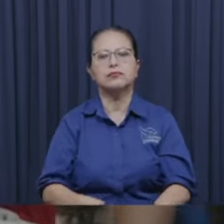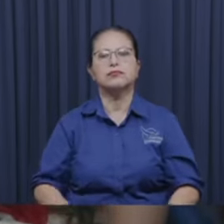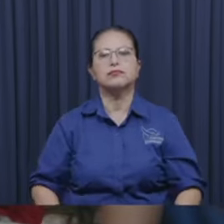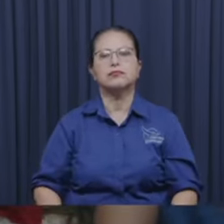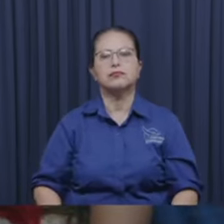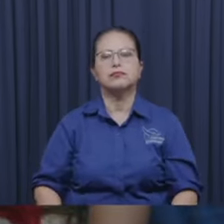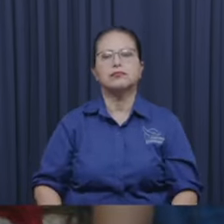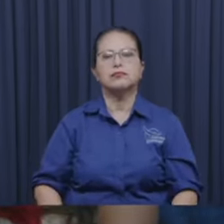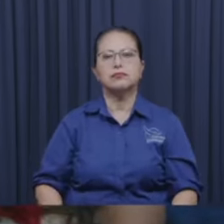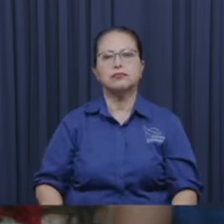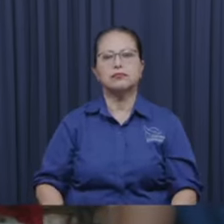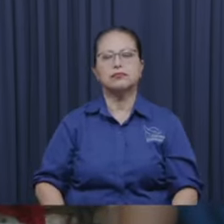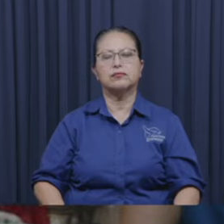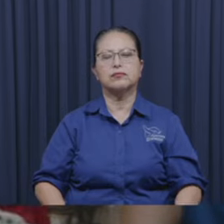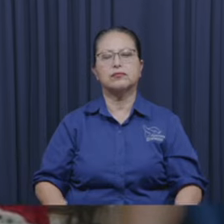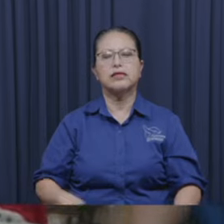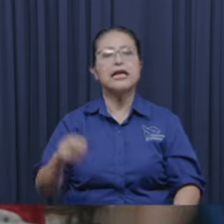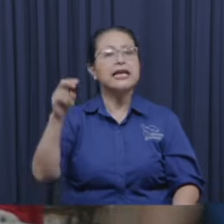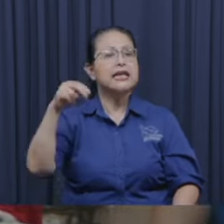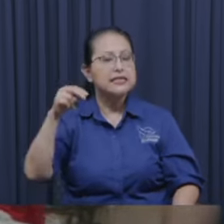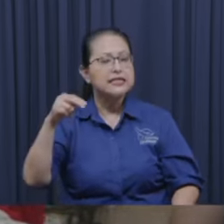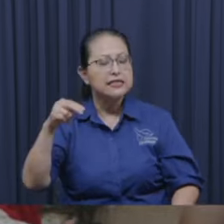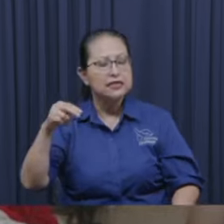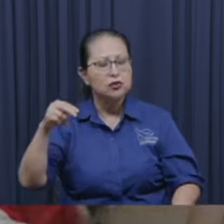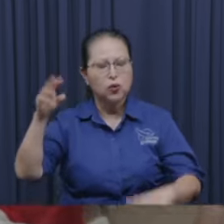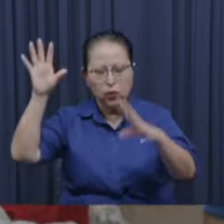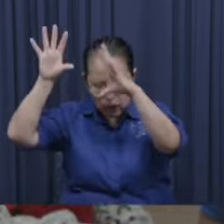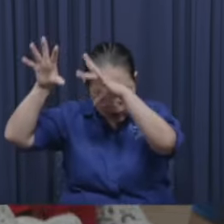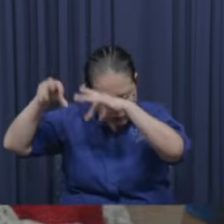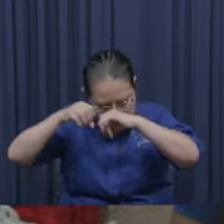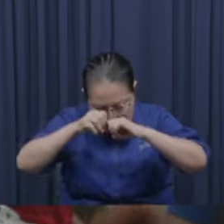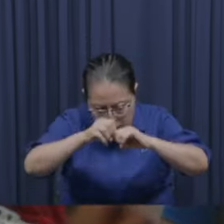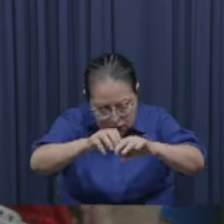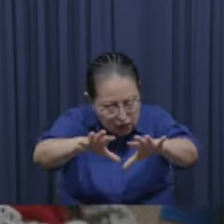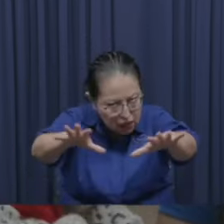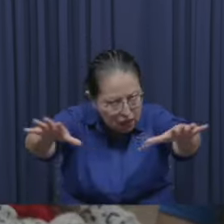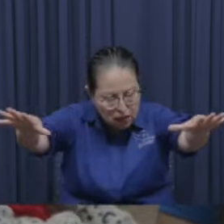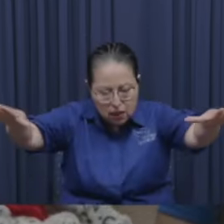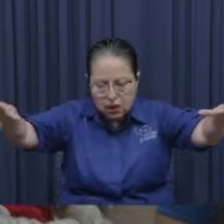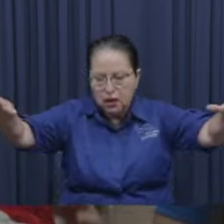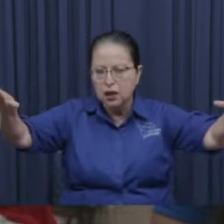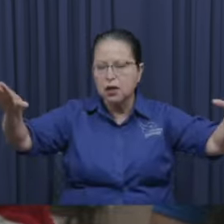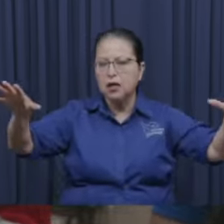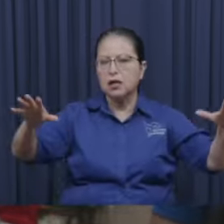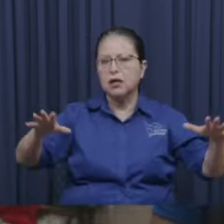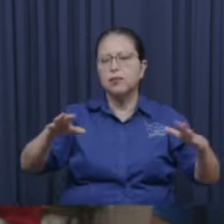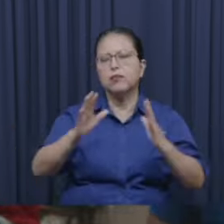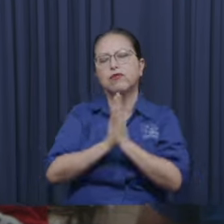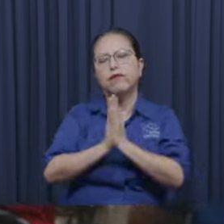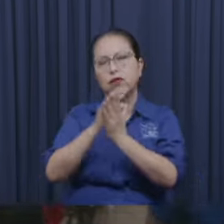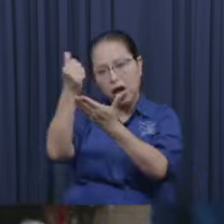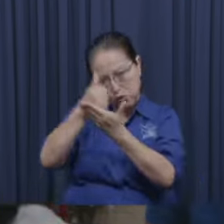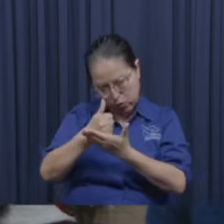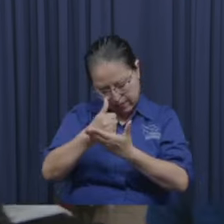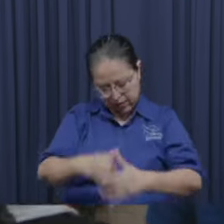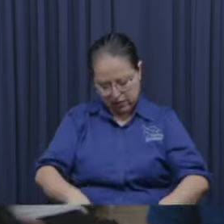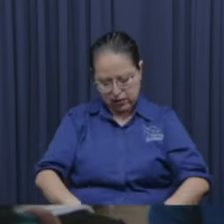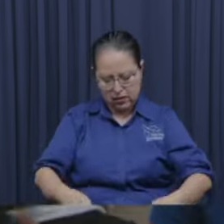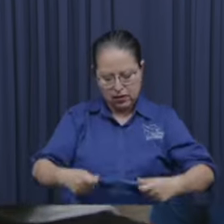hay que hacer verdad pero necesito ministrar esto en el nombre de Jesús Ayúdenme por favor